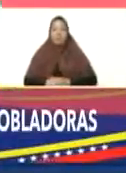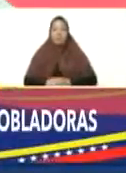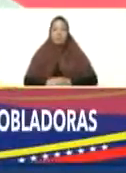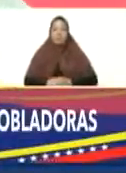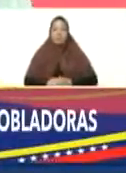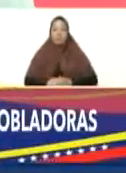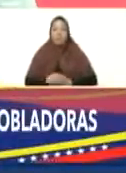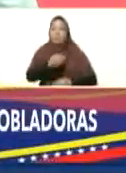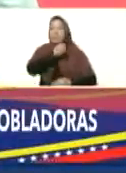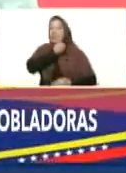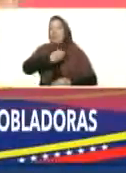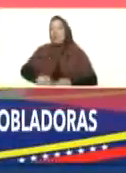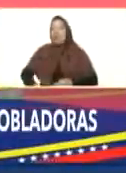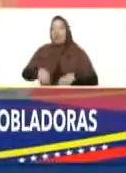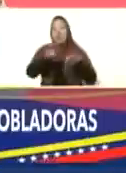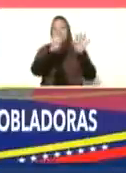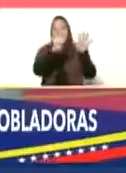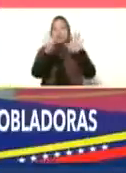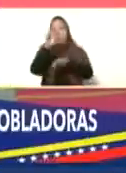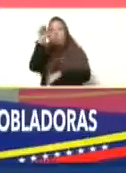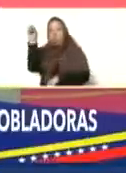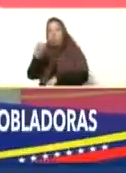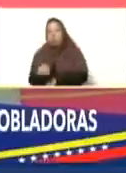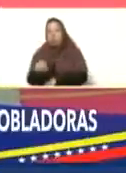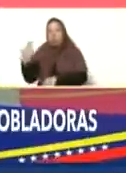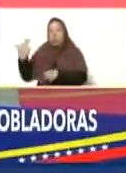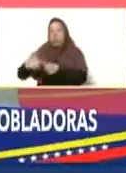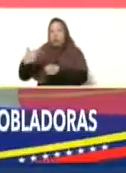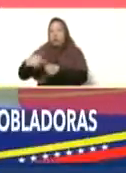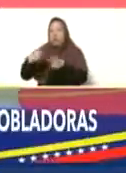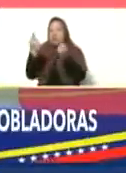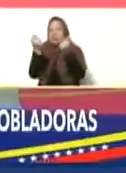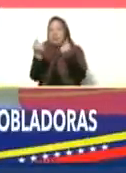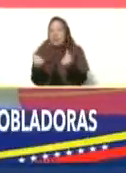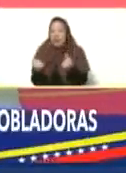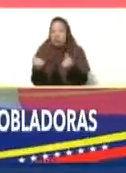perdimos el 99 por ciento de nuestros ingresos